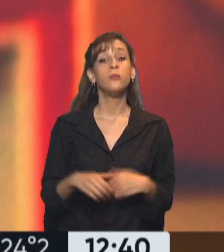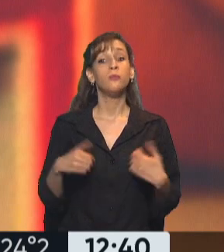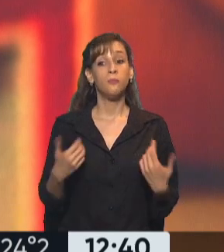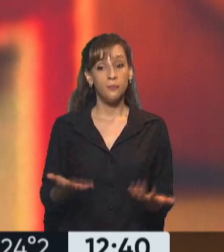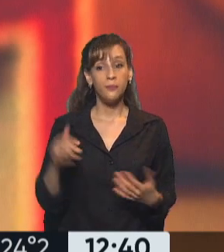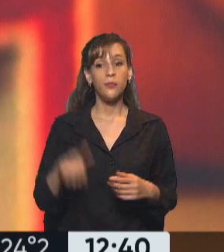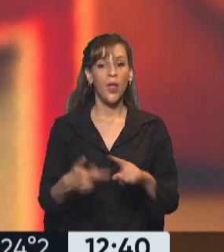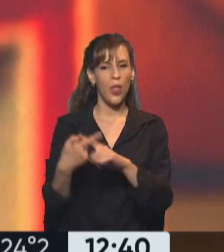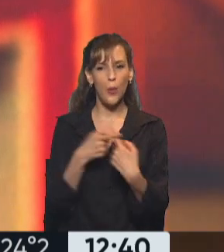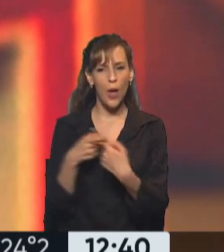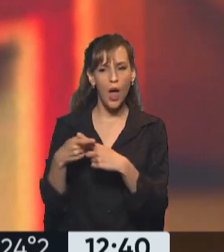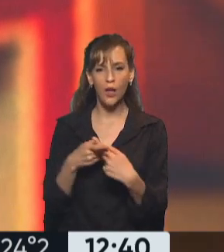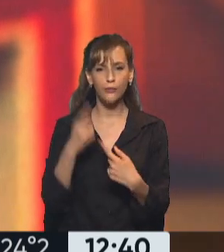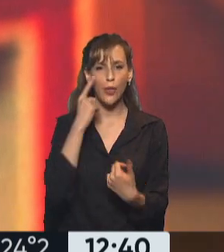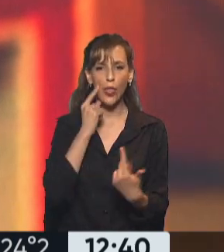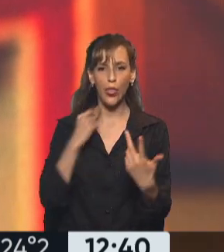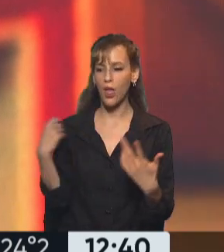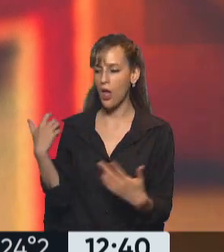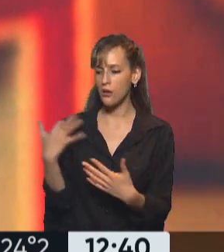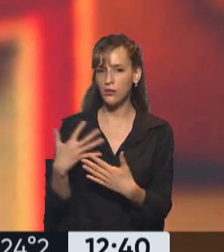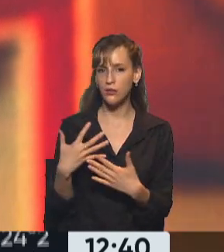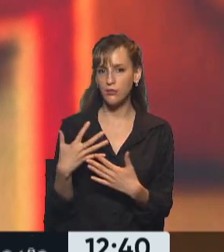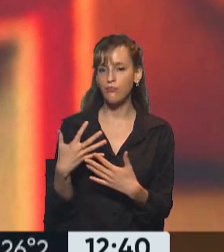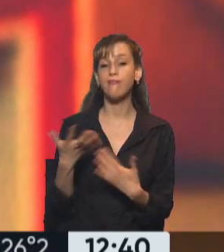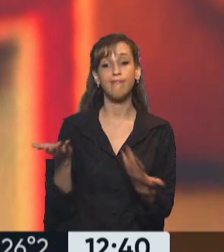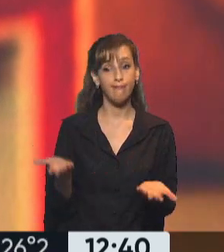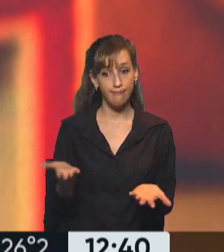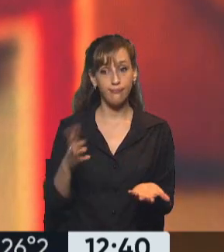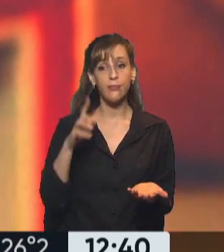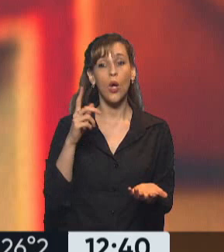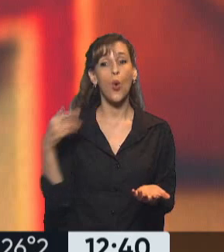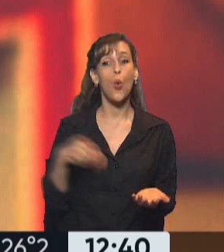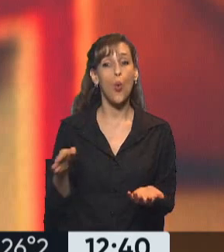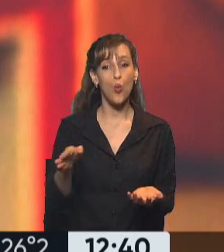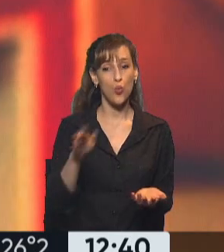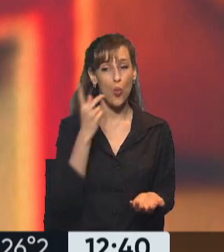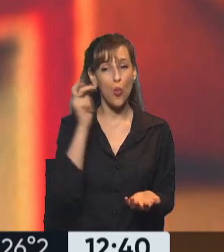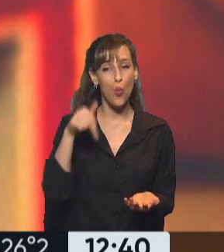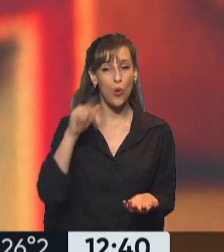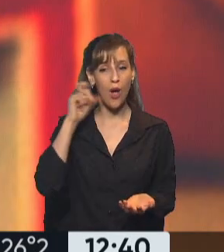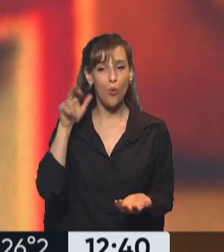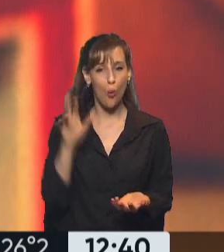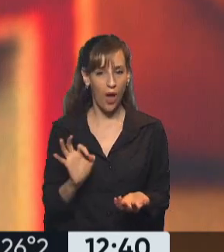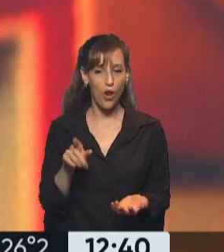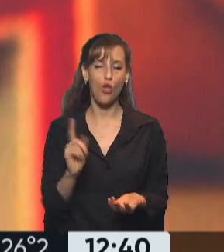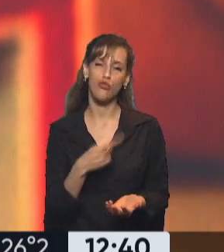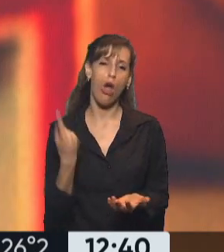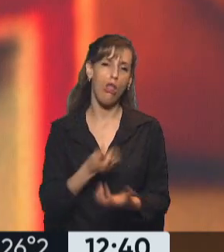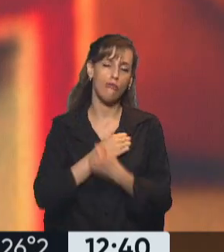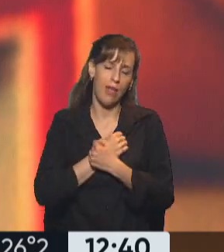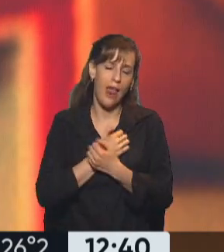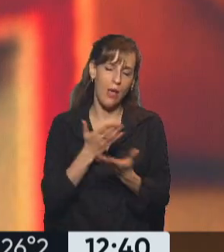Se armó debate estos últimos días en relación a lo que dijo el Kun Agüero, a quien todos queremos y todos respetamos